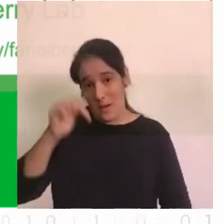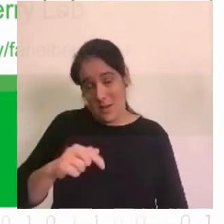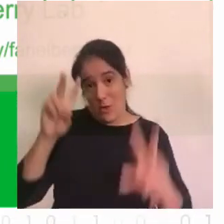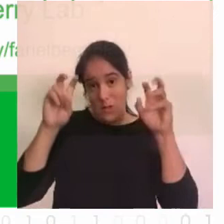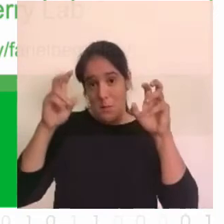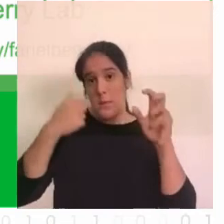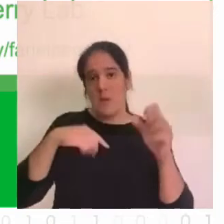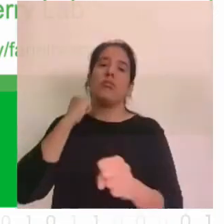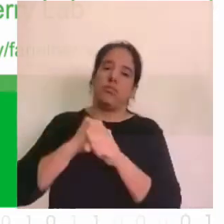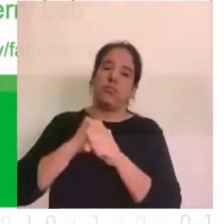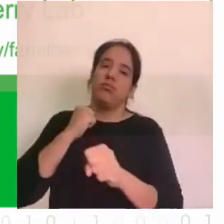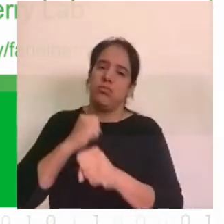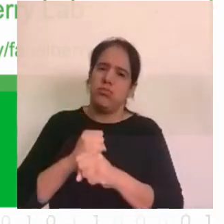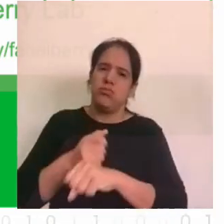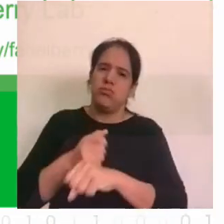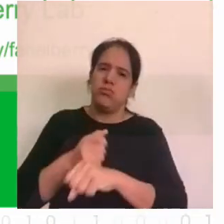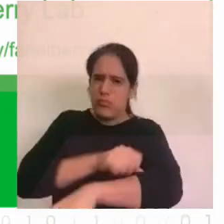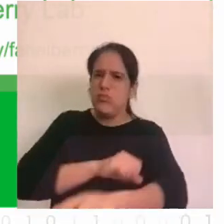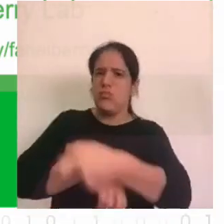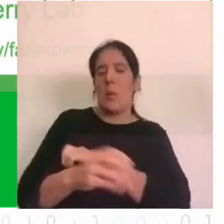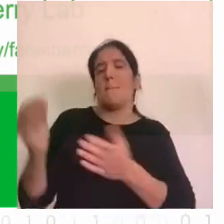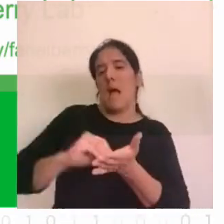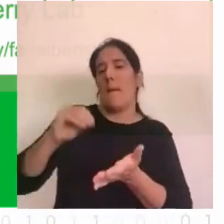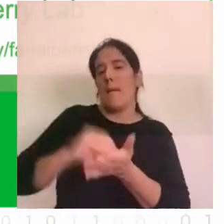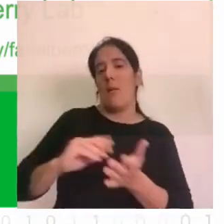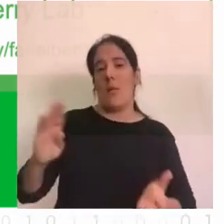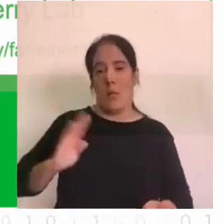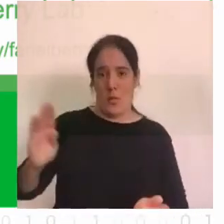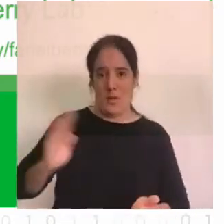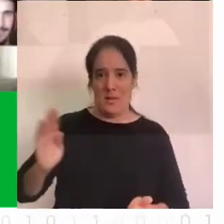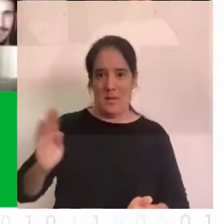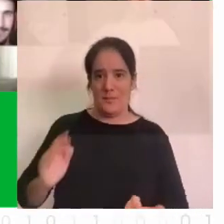este año se incorporaron bastantes chicas al grupo de investigación.